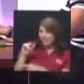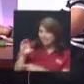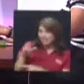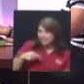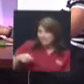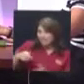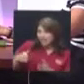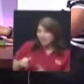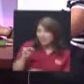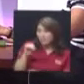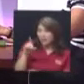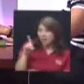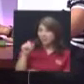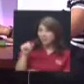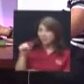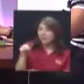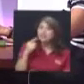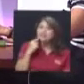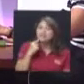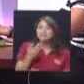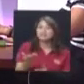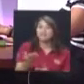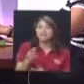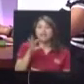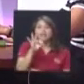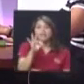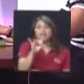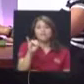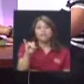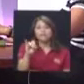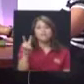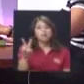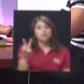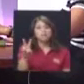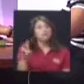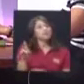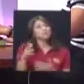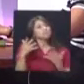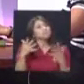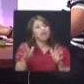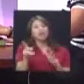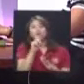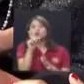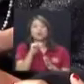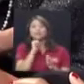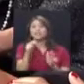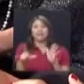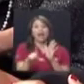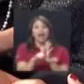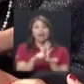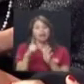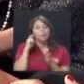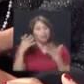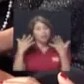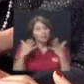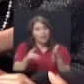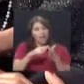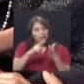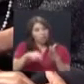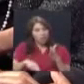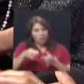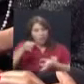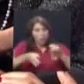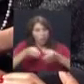fertilización por el fallo de la corte interamericana no podrá dejarse como una decisión del ejecutivo cumplir con lo designado